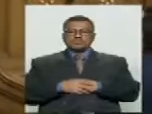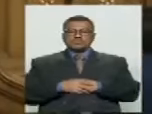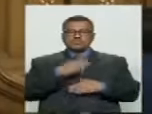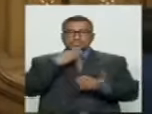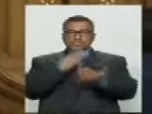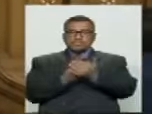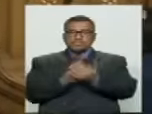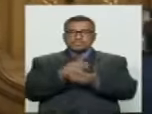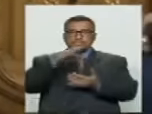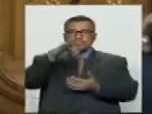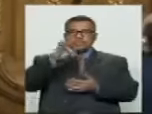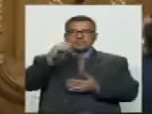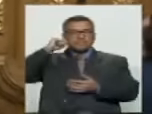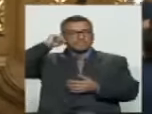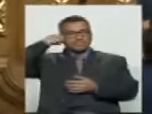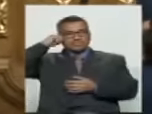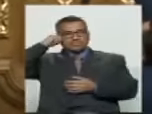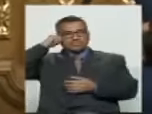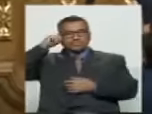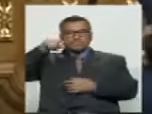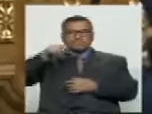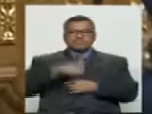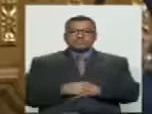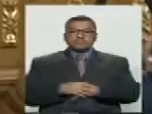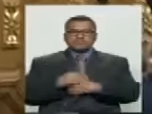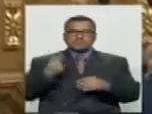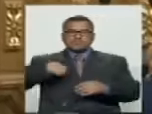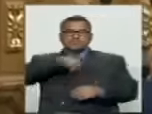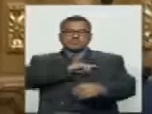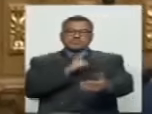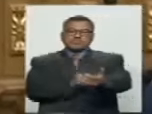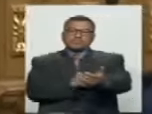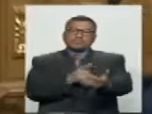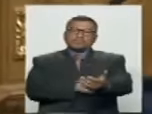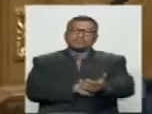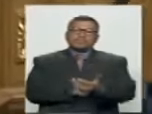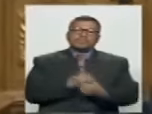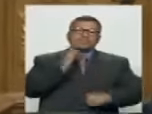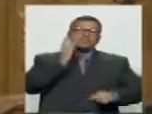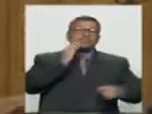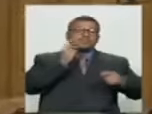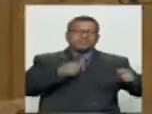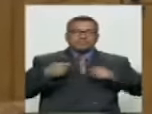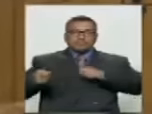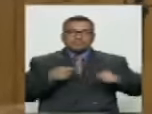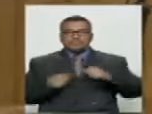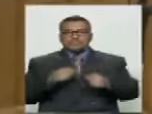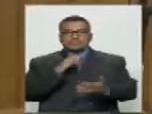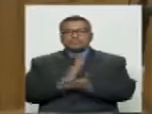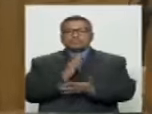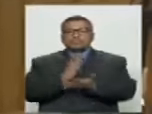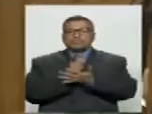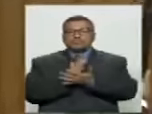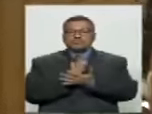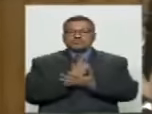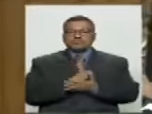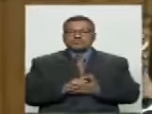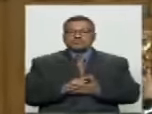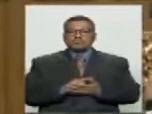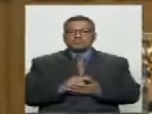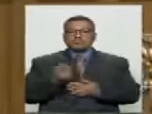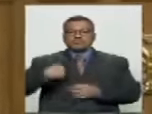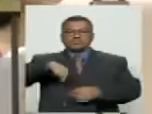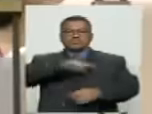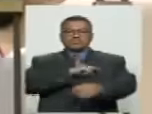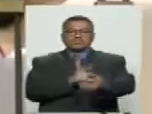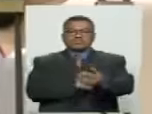Muchísimas gracias, Francisco, por recordar al hermano, al ejemplo en la acción que siempre fue nuestro